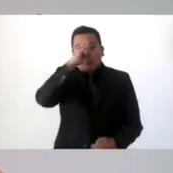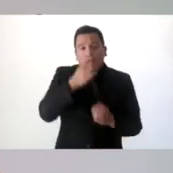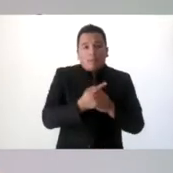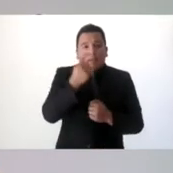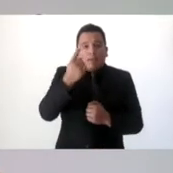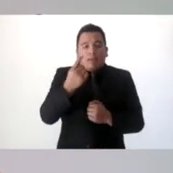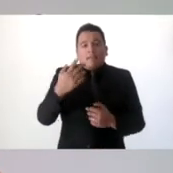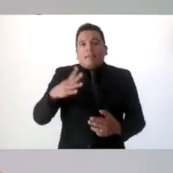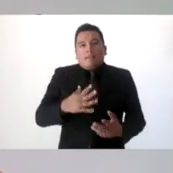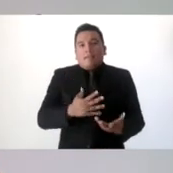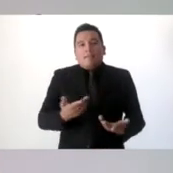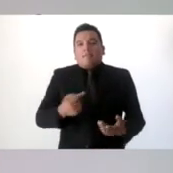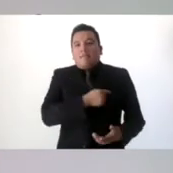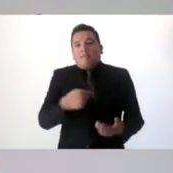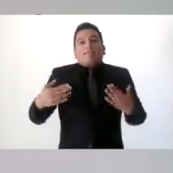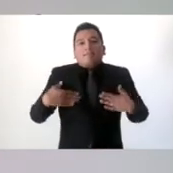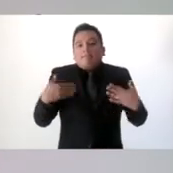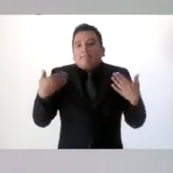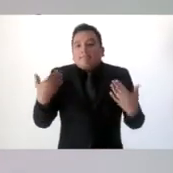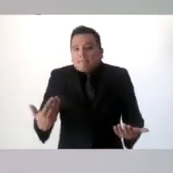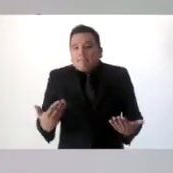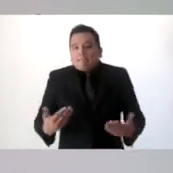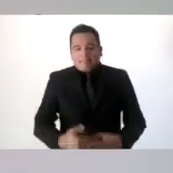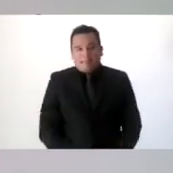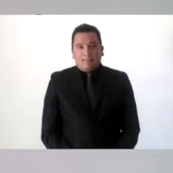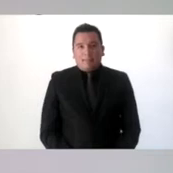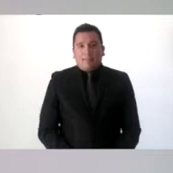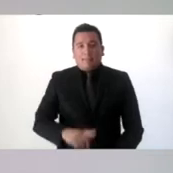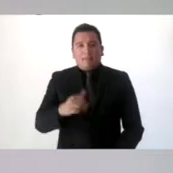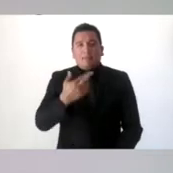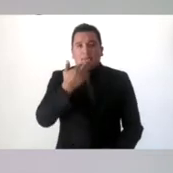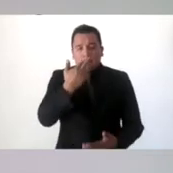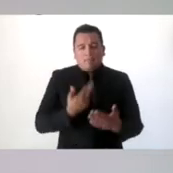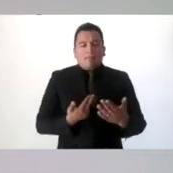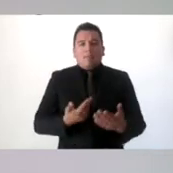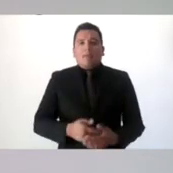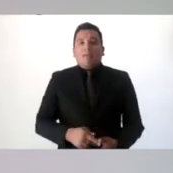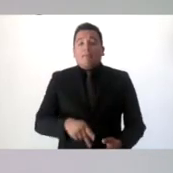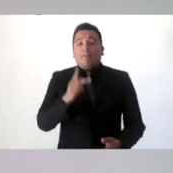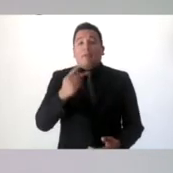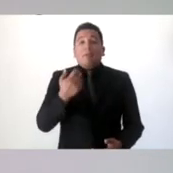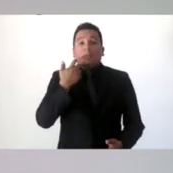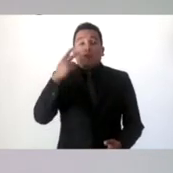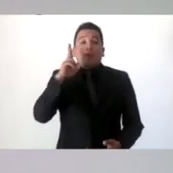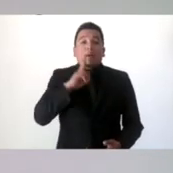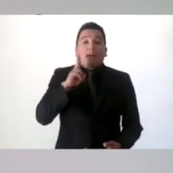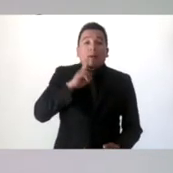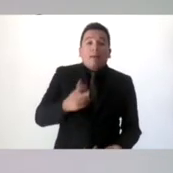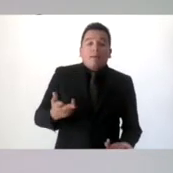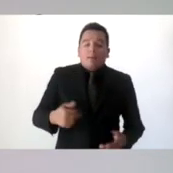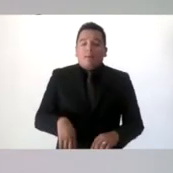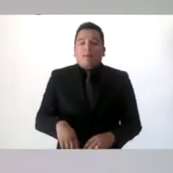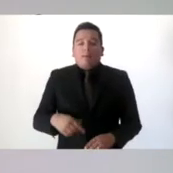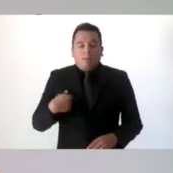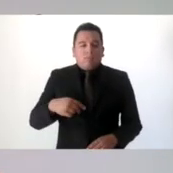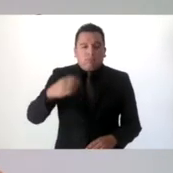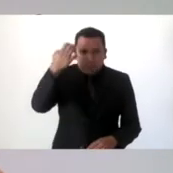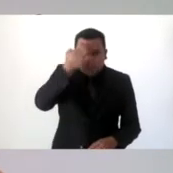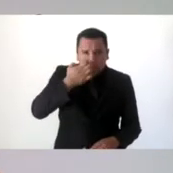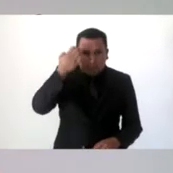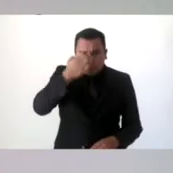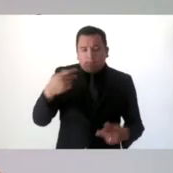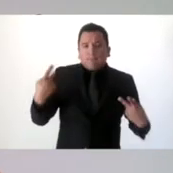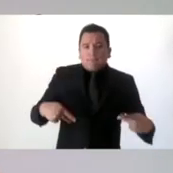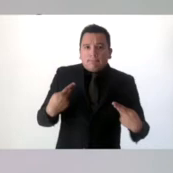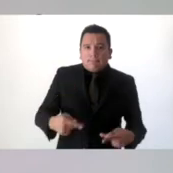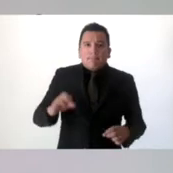porque finalmente pues no deja de ser un acto de fe los resultados, pero también queremos hacer las pruebas necesarias suficientes